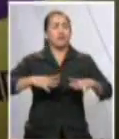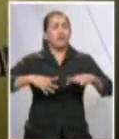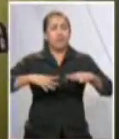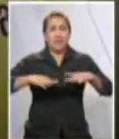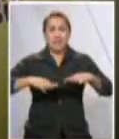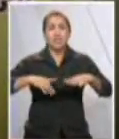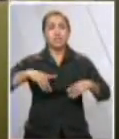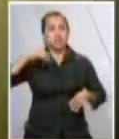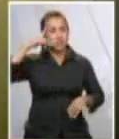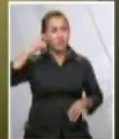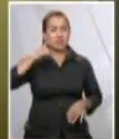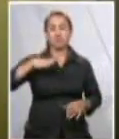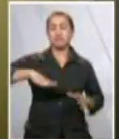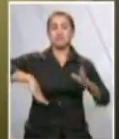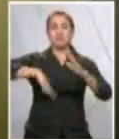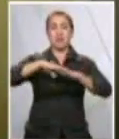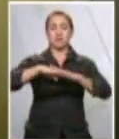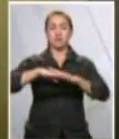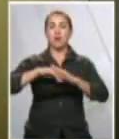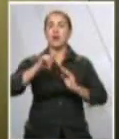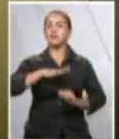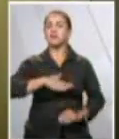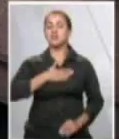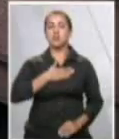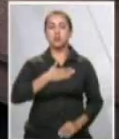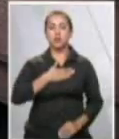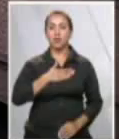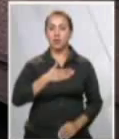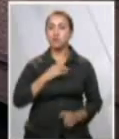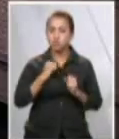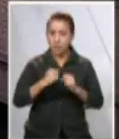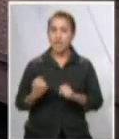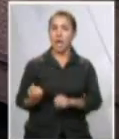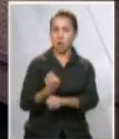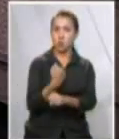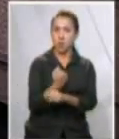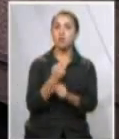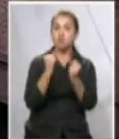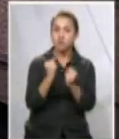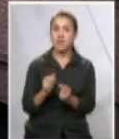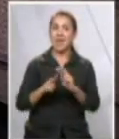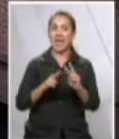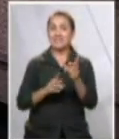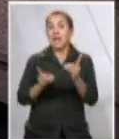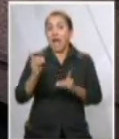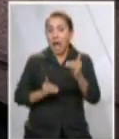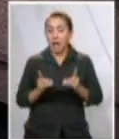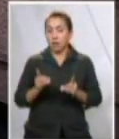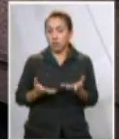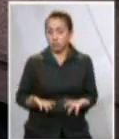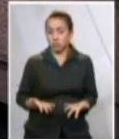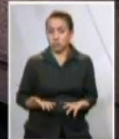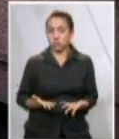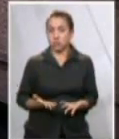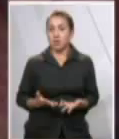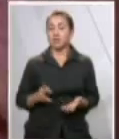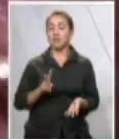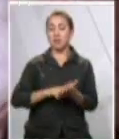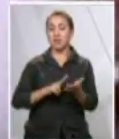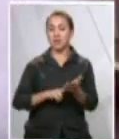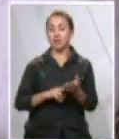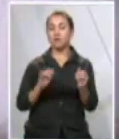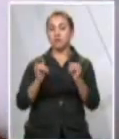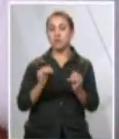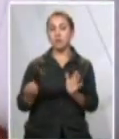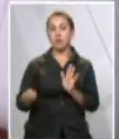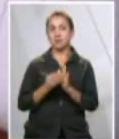creo que eso fue lo máximo. Se sintió tan útil que era maravilloso verlo contento. Si